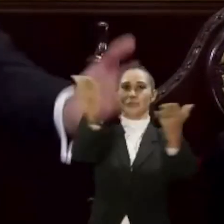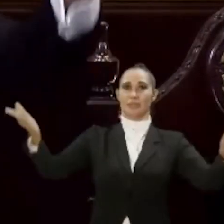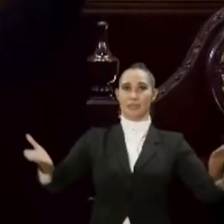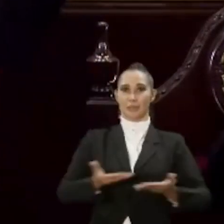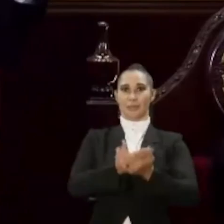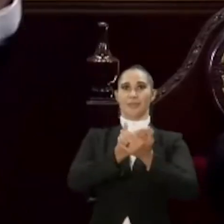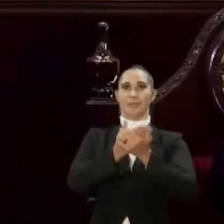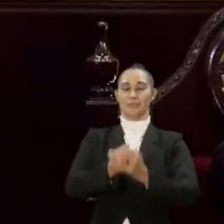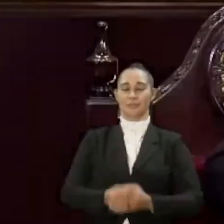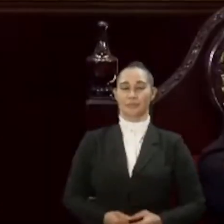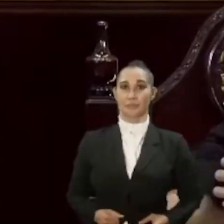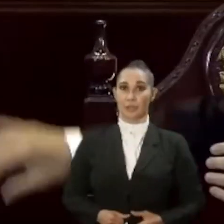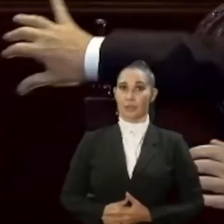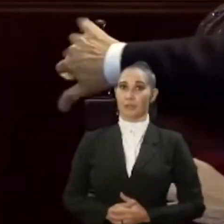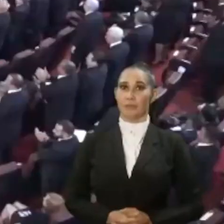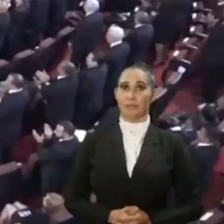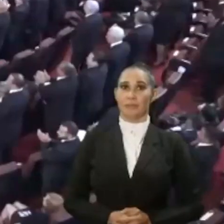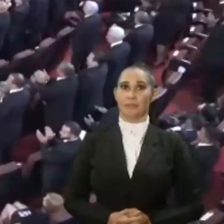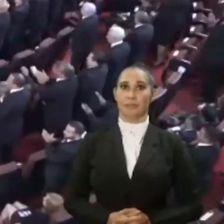todas. Muchas gracias.